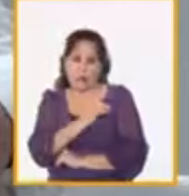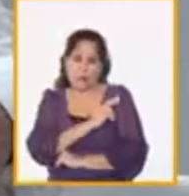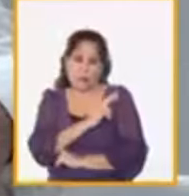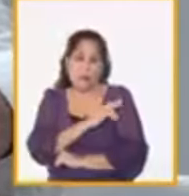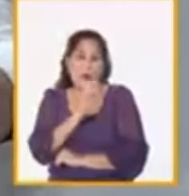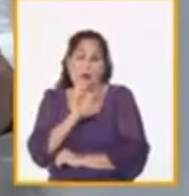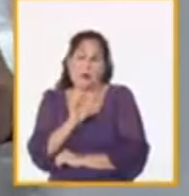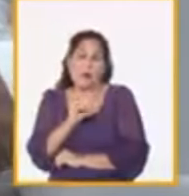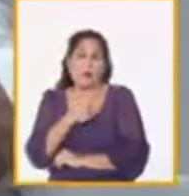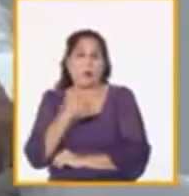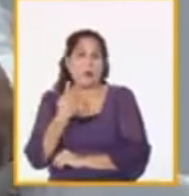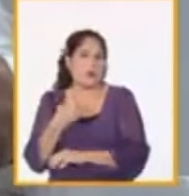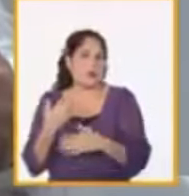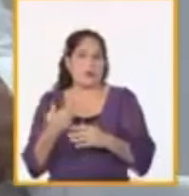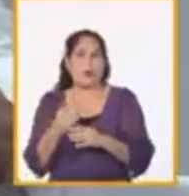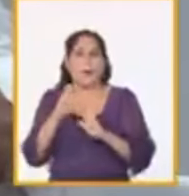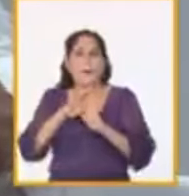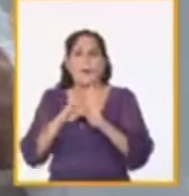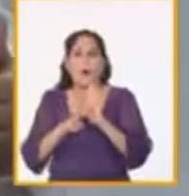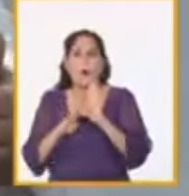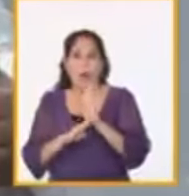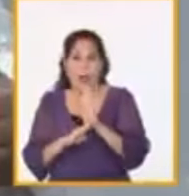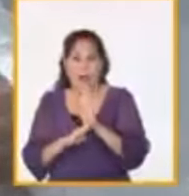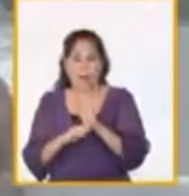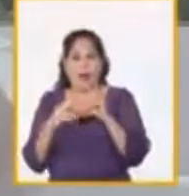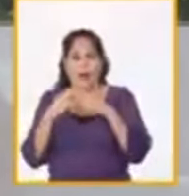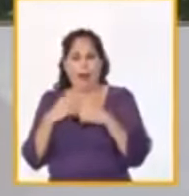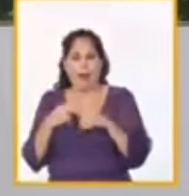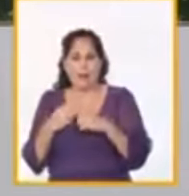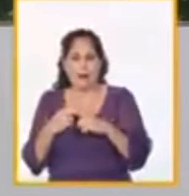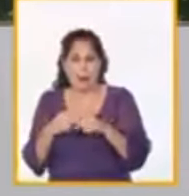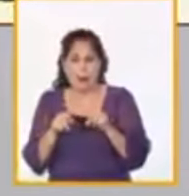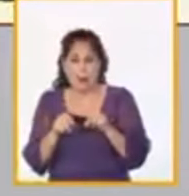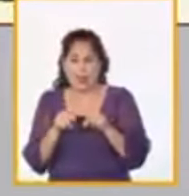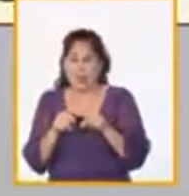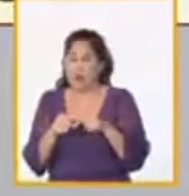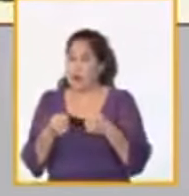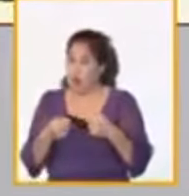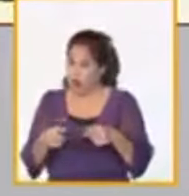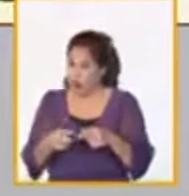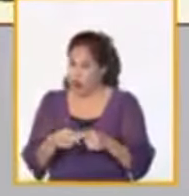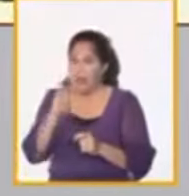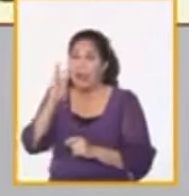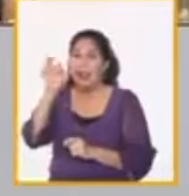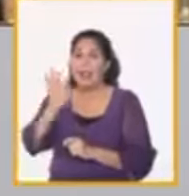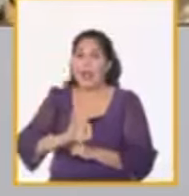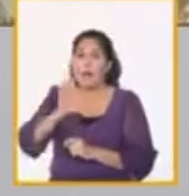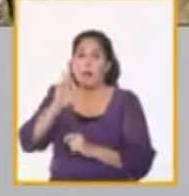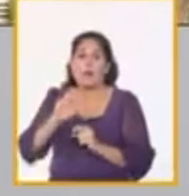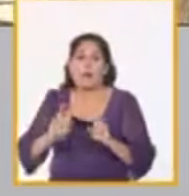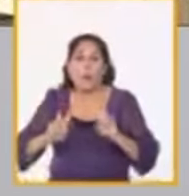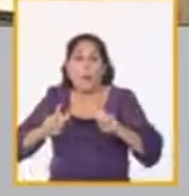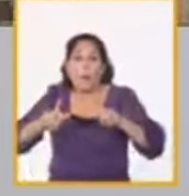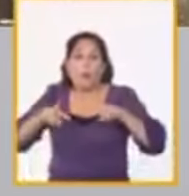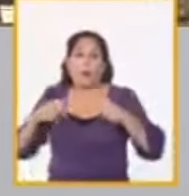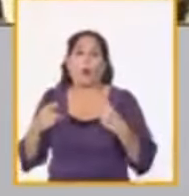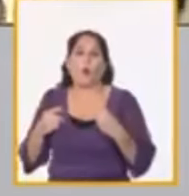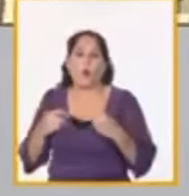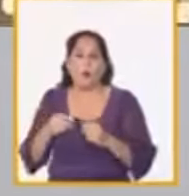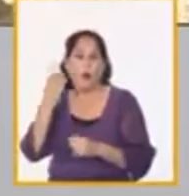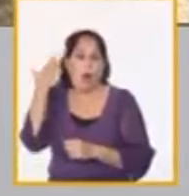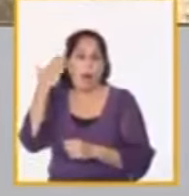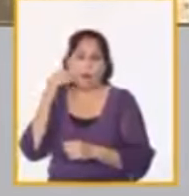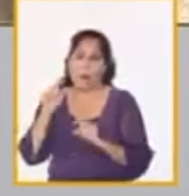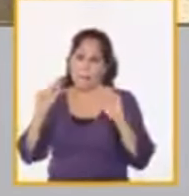que el programa inversionista nos está costando hasta un 30% más que lo que